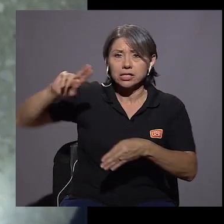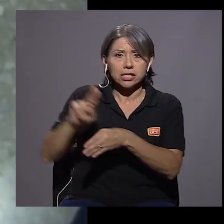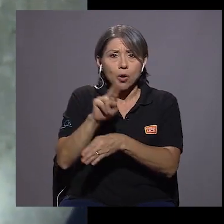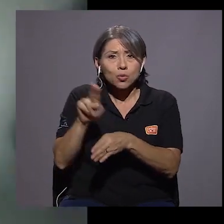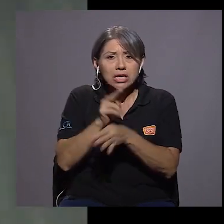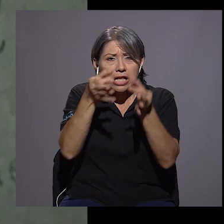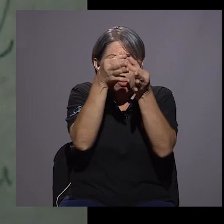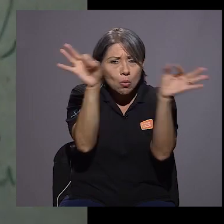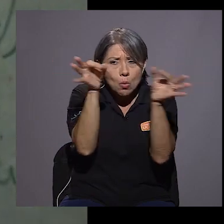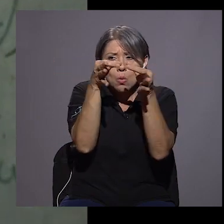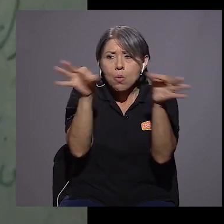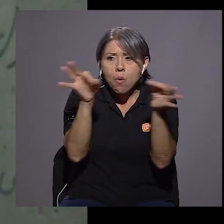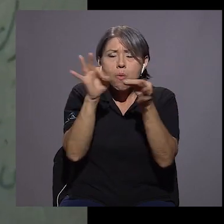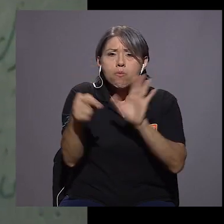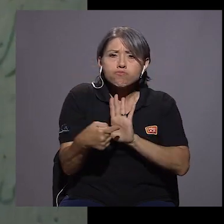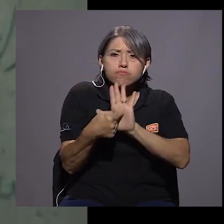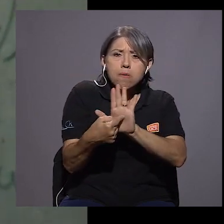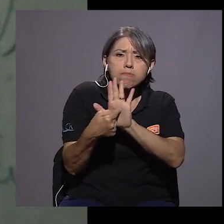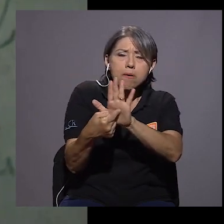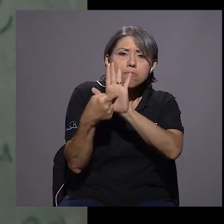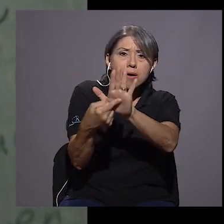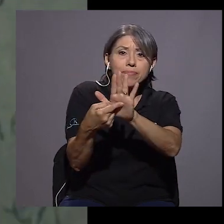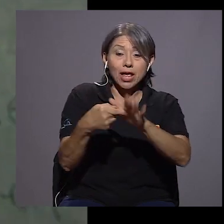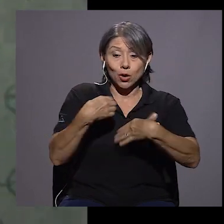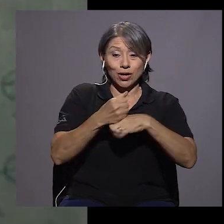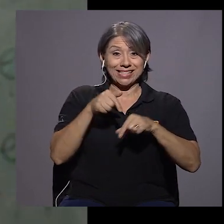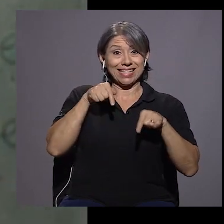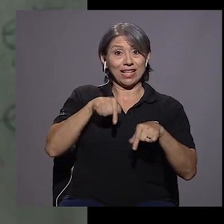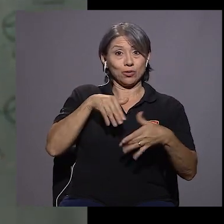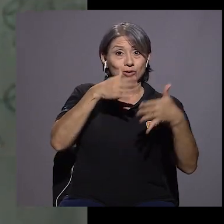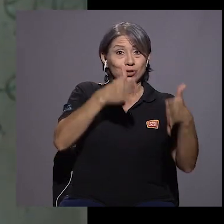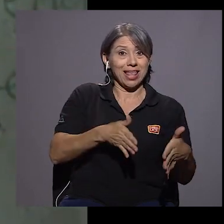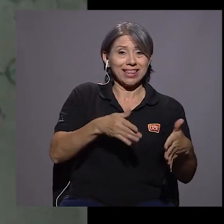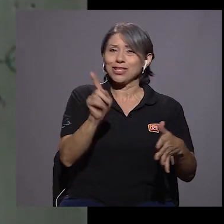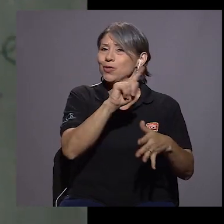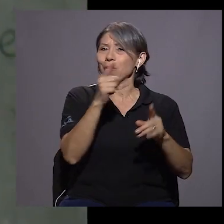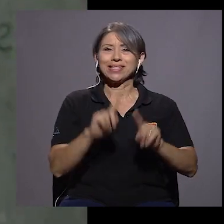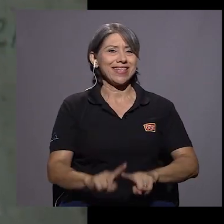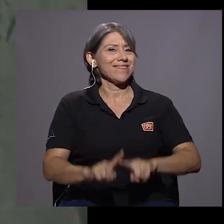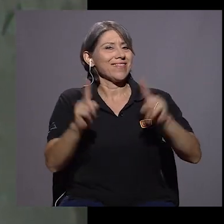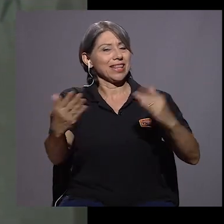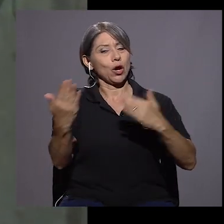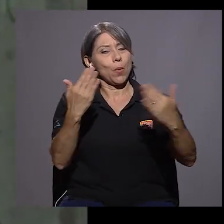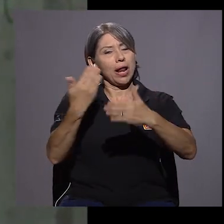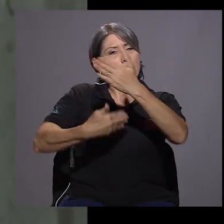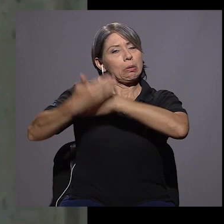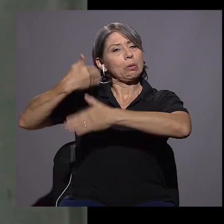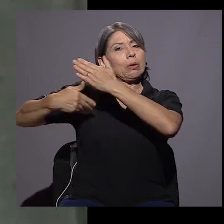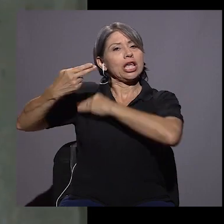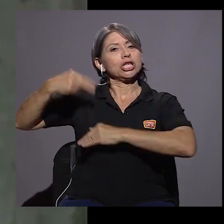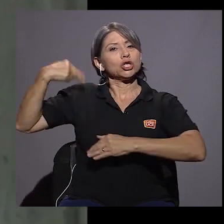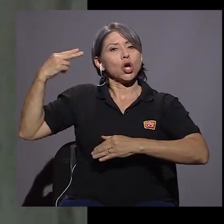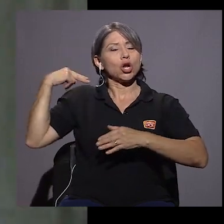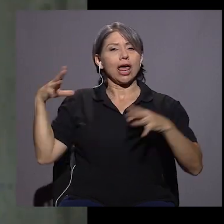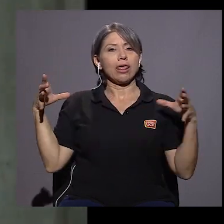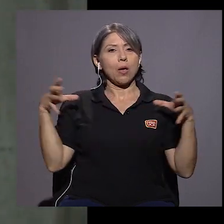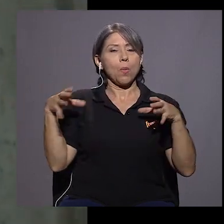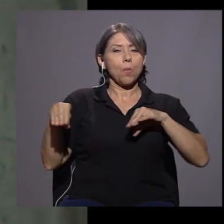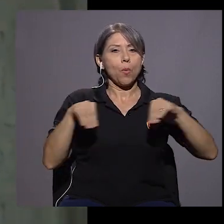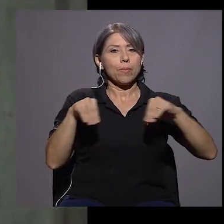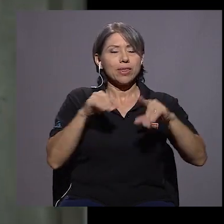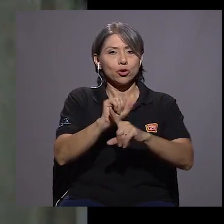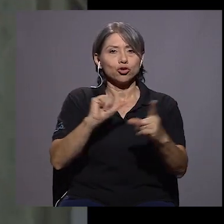sido históricas. Lo que está haciendo este movimiento estudiantil no es nada distinto a lo que se ha hecho en la historia de los